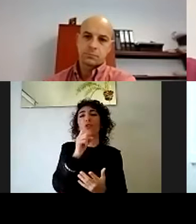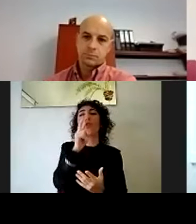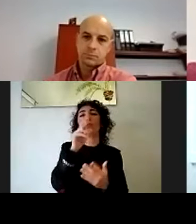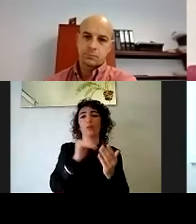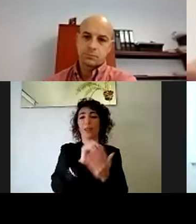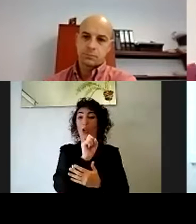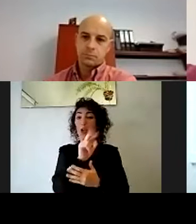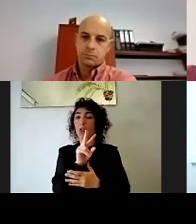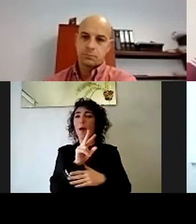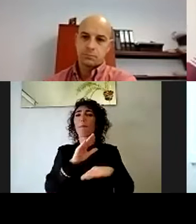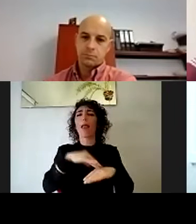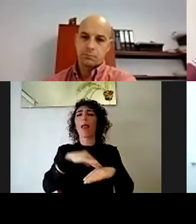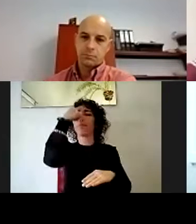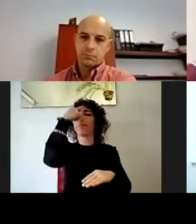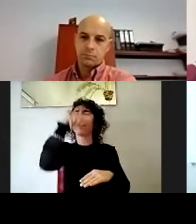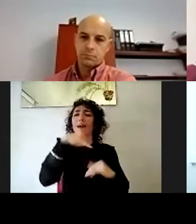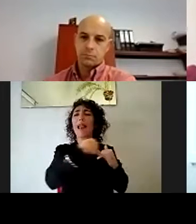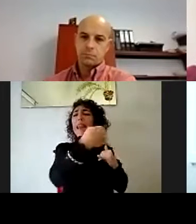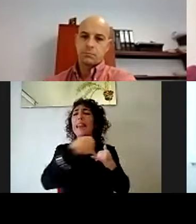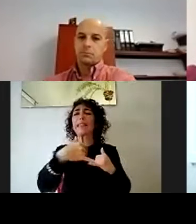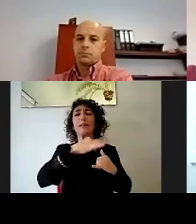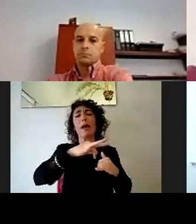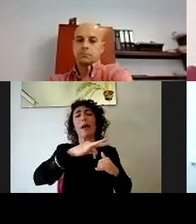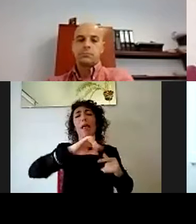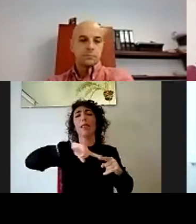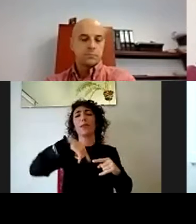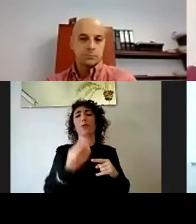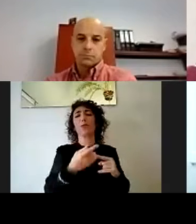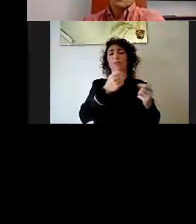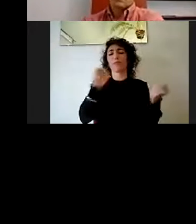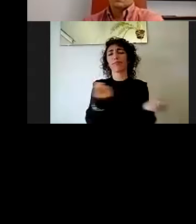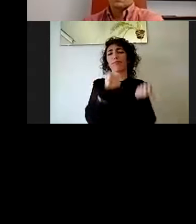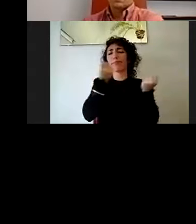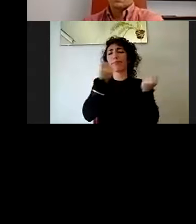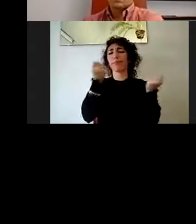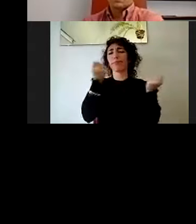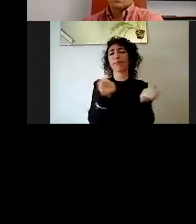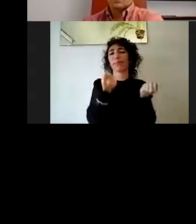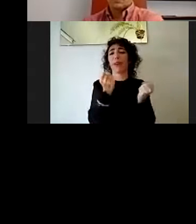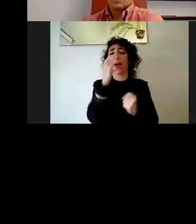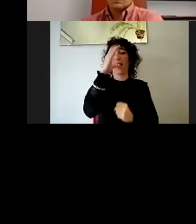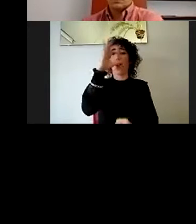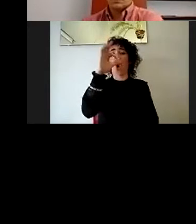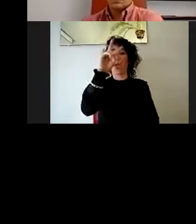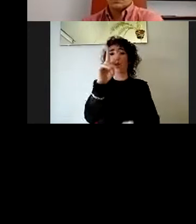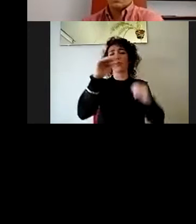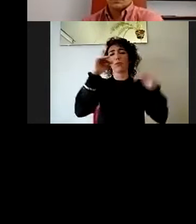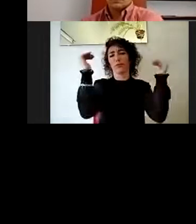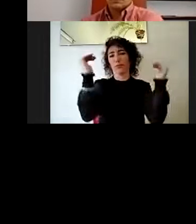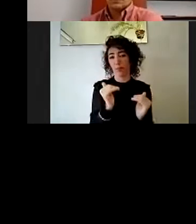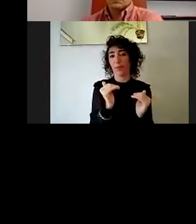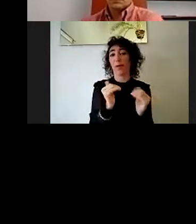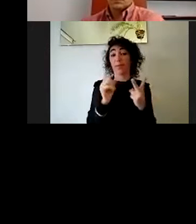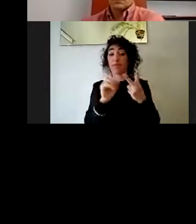2012, para identificar las mejores líneas y medidas de actuación respecto a la reducción de las emisiones de CO2. Y por otro